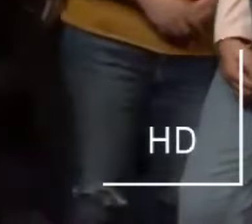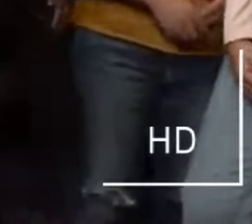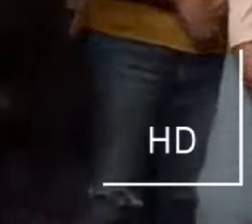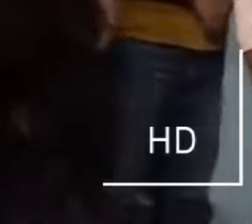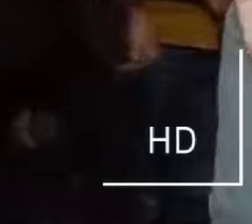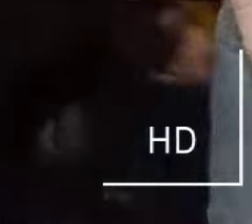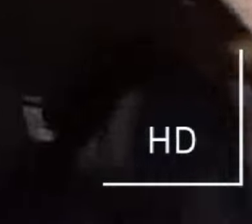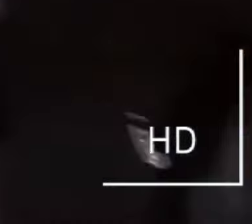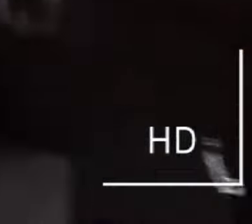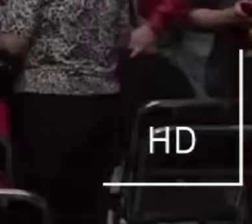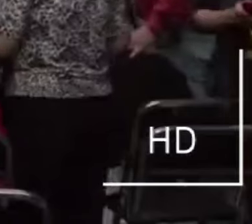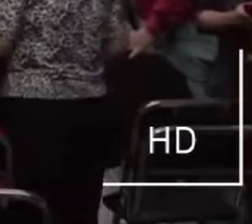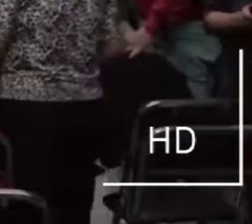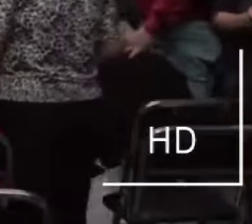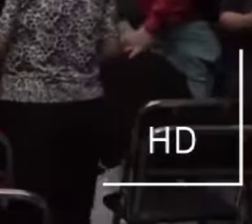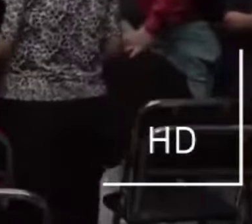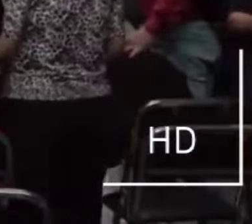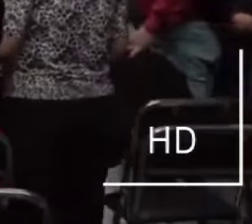algo.